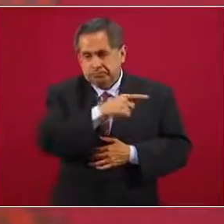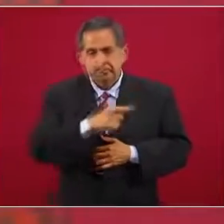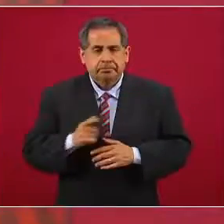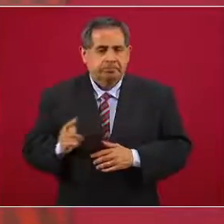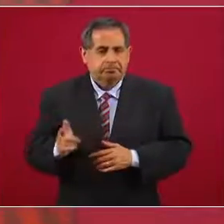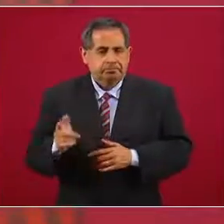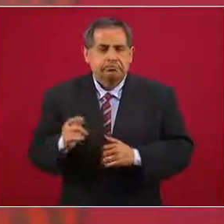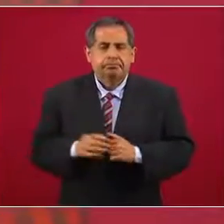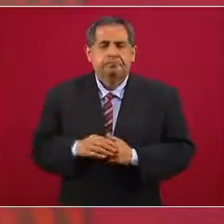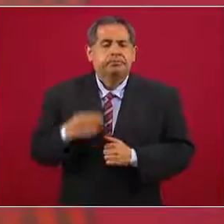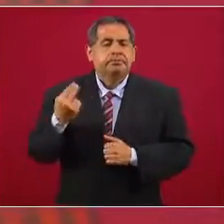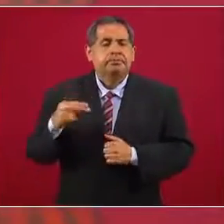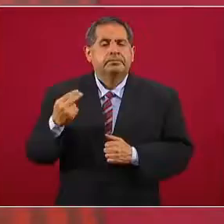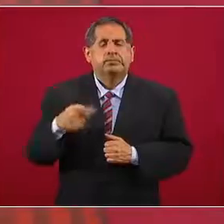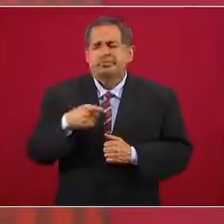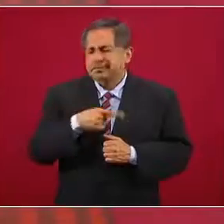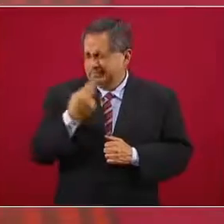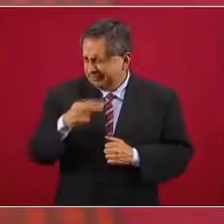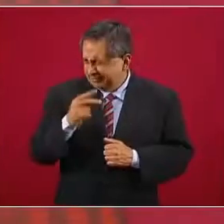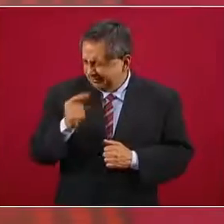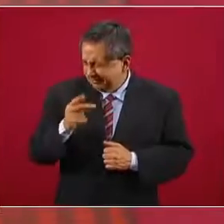que se llama